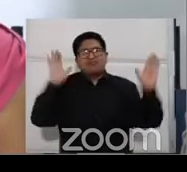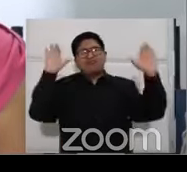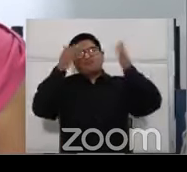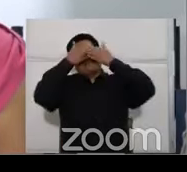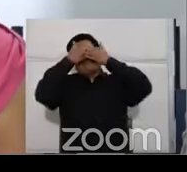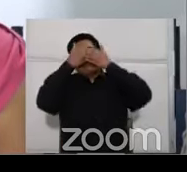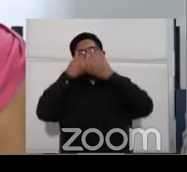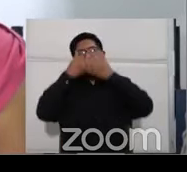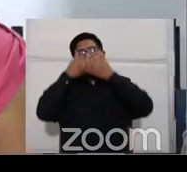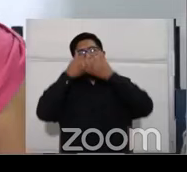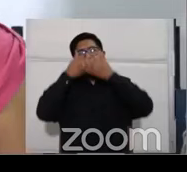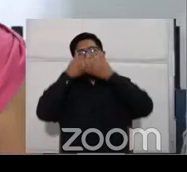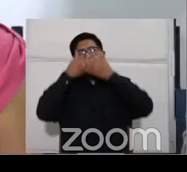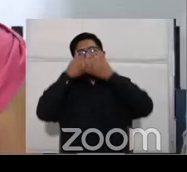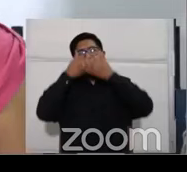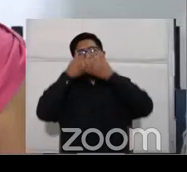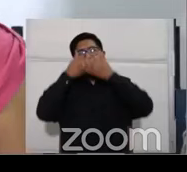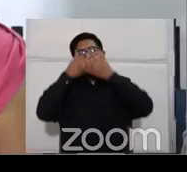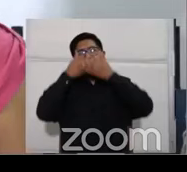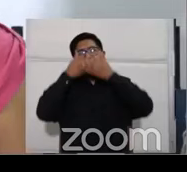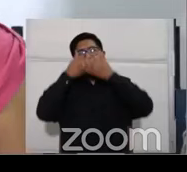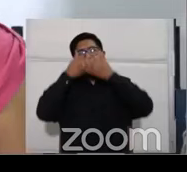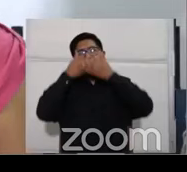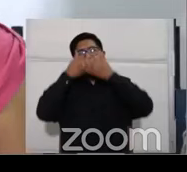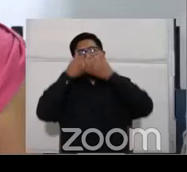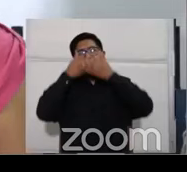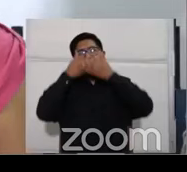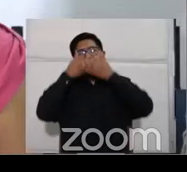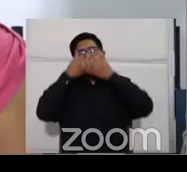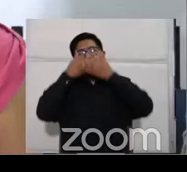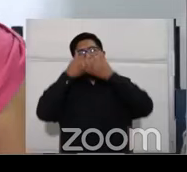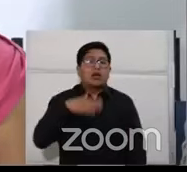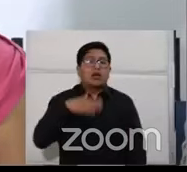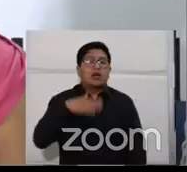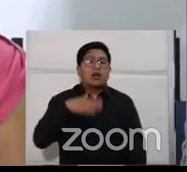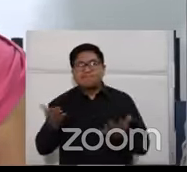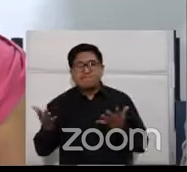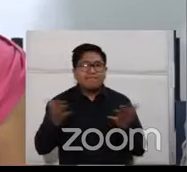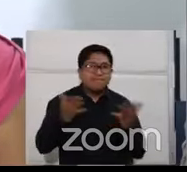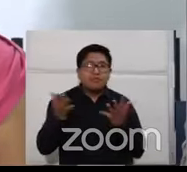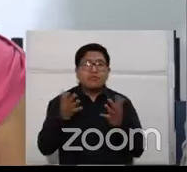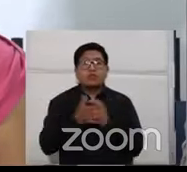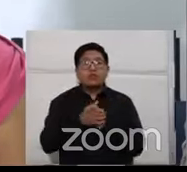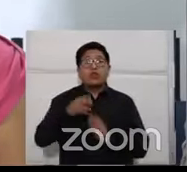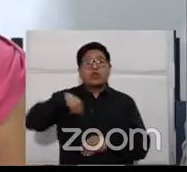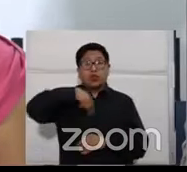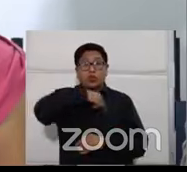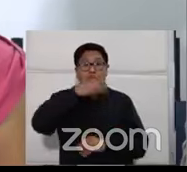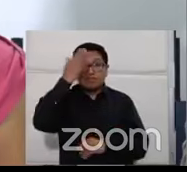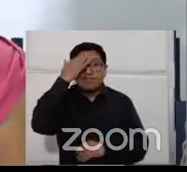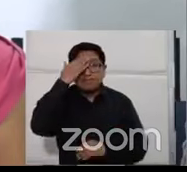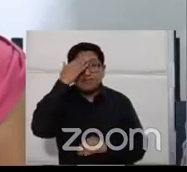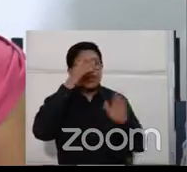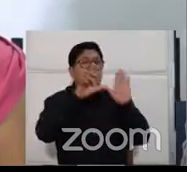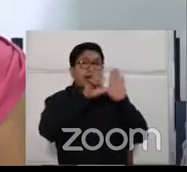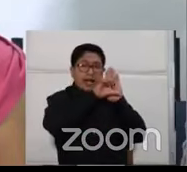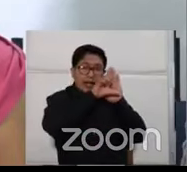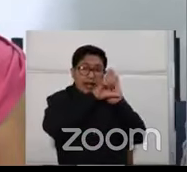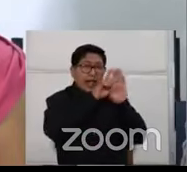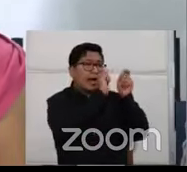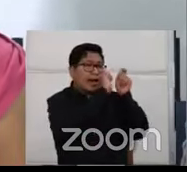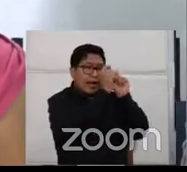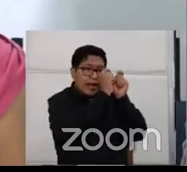niñas niños adolescentes trabajadores en bolivia ha pretendido que a través de una norma o de una modificación normativa